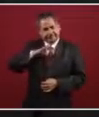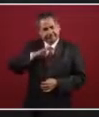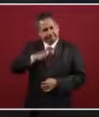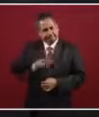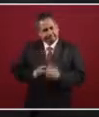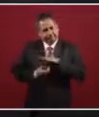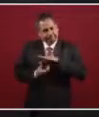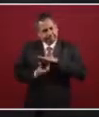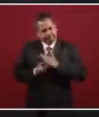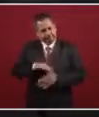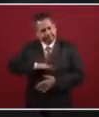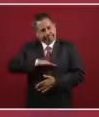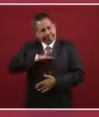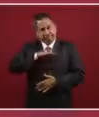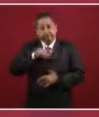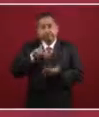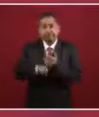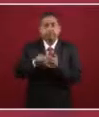cuando a alguien